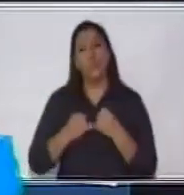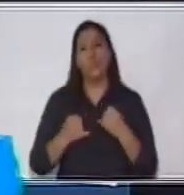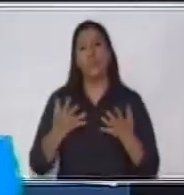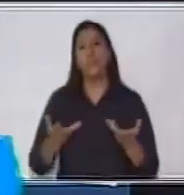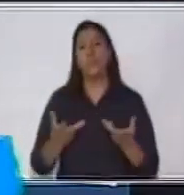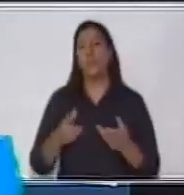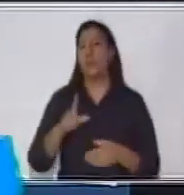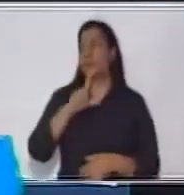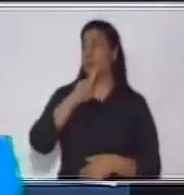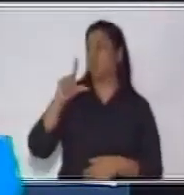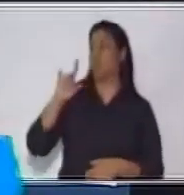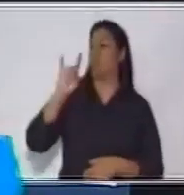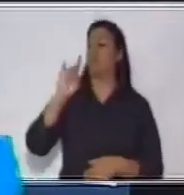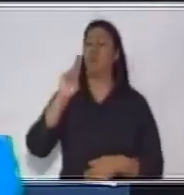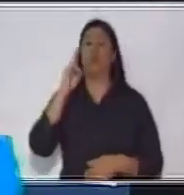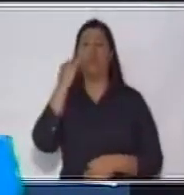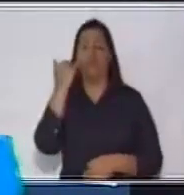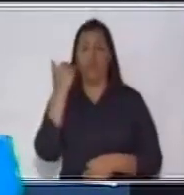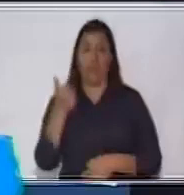lluvia.